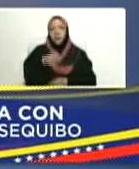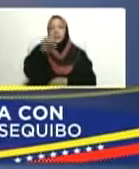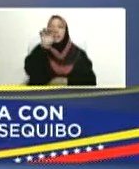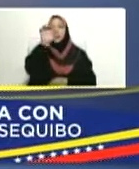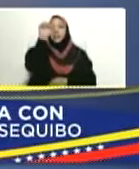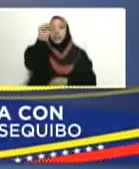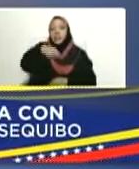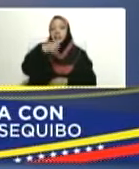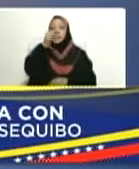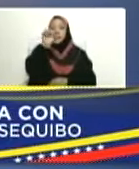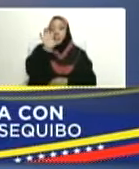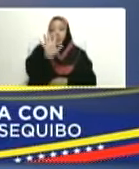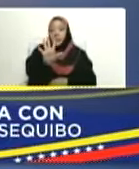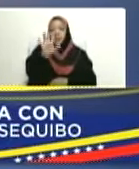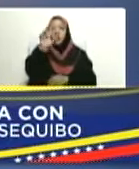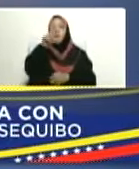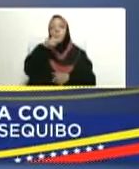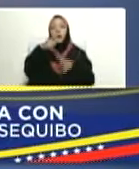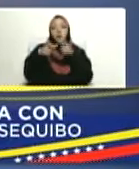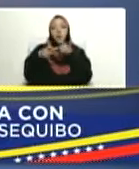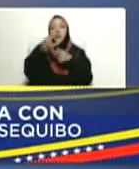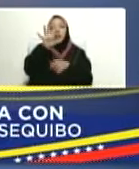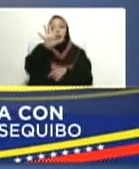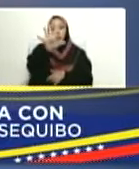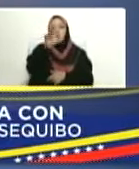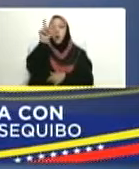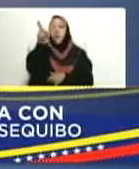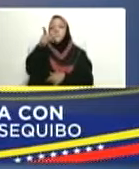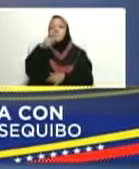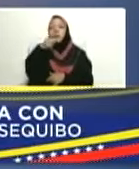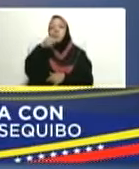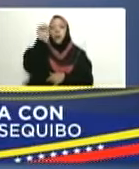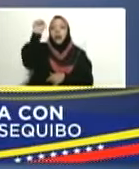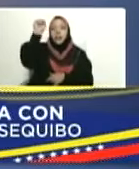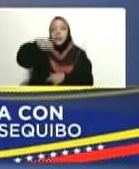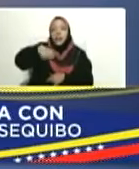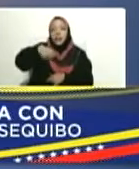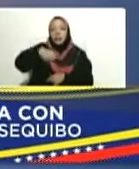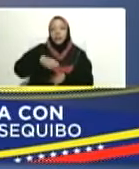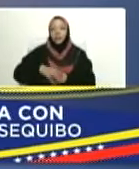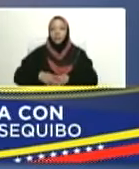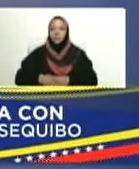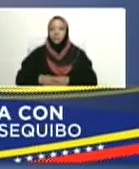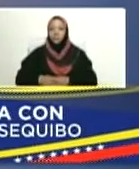cinco veces sí, cinco veces sí, cinco veces sí.